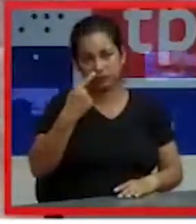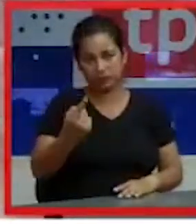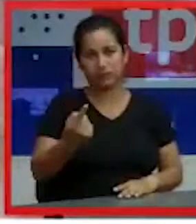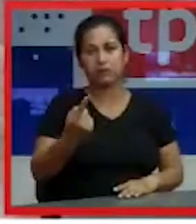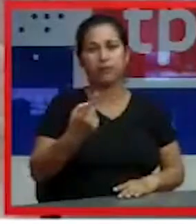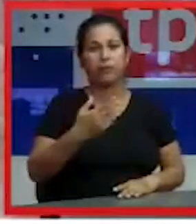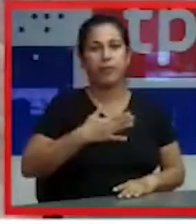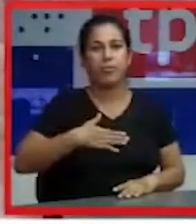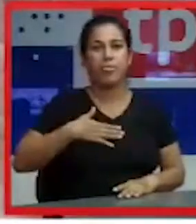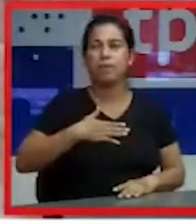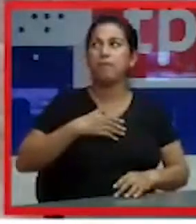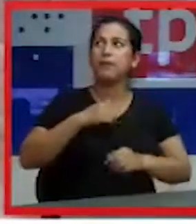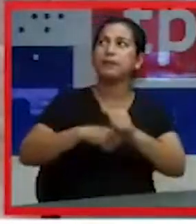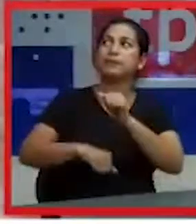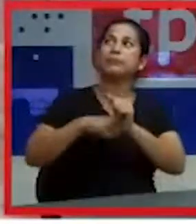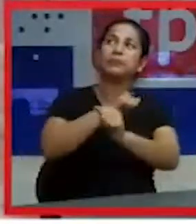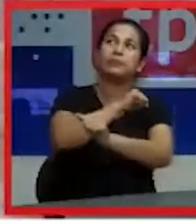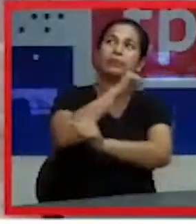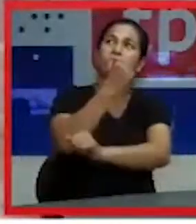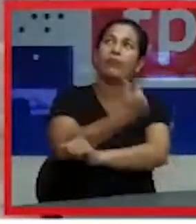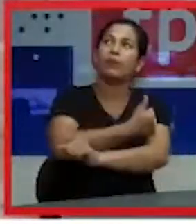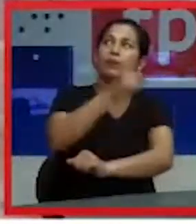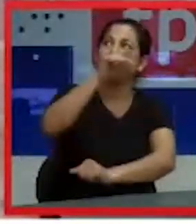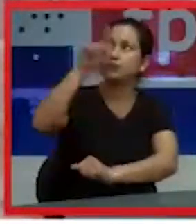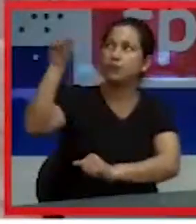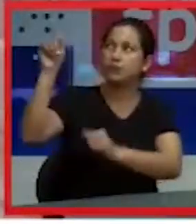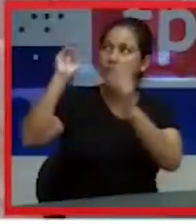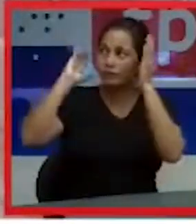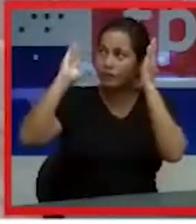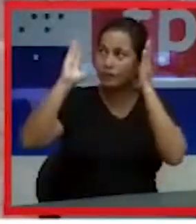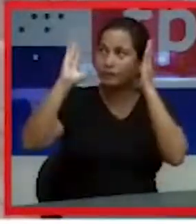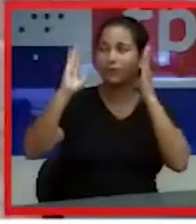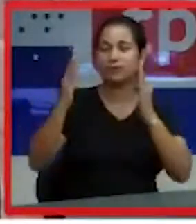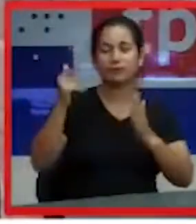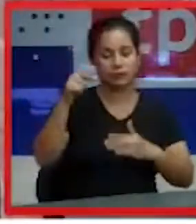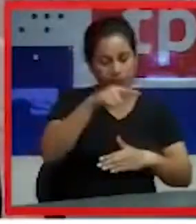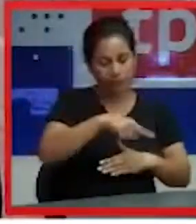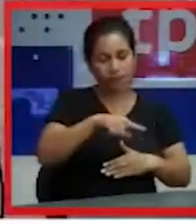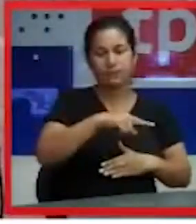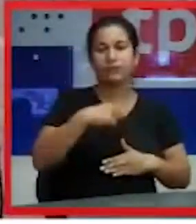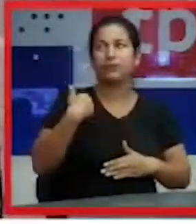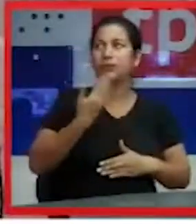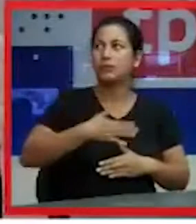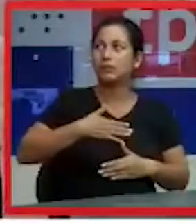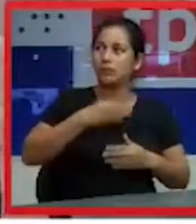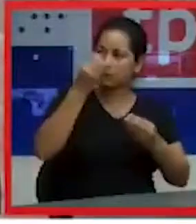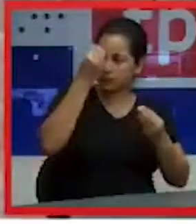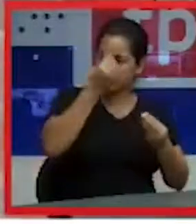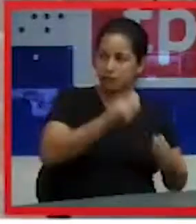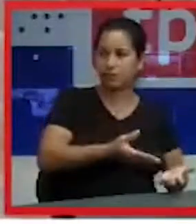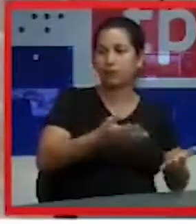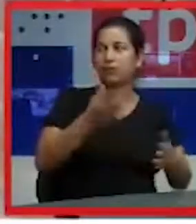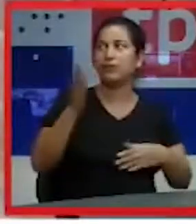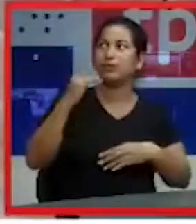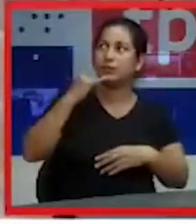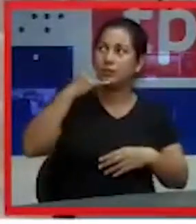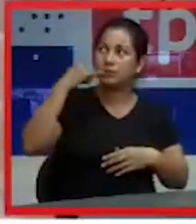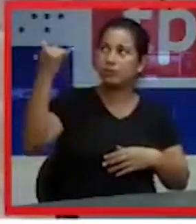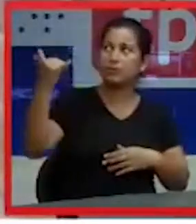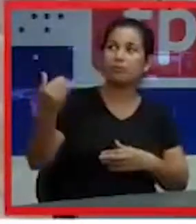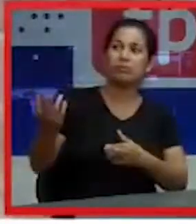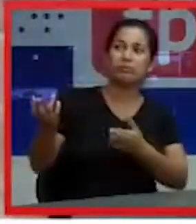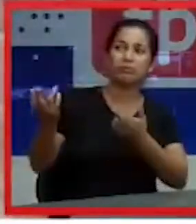ustedes, de las autoridades que están escuchándonos, viéndonos, por favor, que nos hagan caso, por favor. Se les llama, a veces no nos